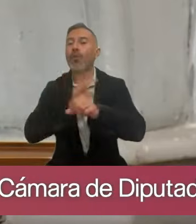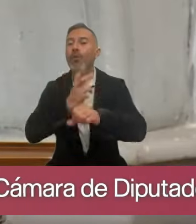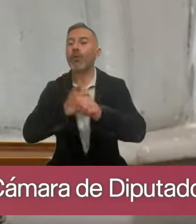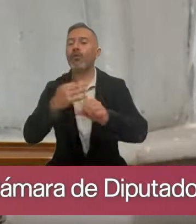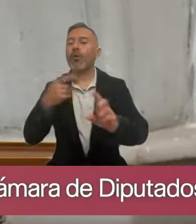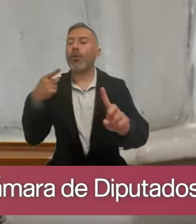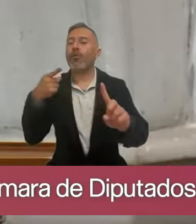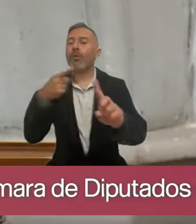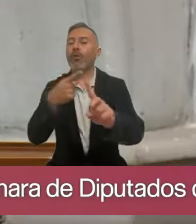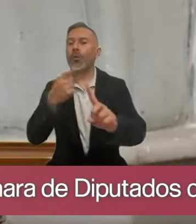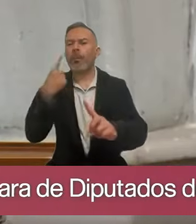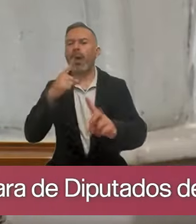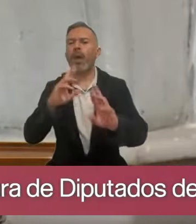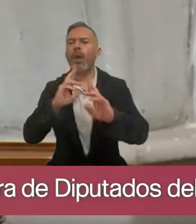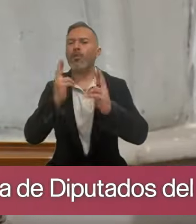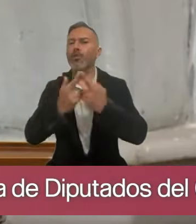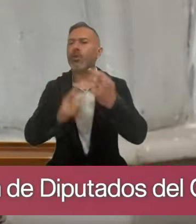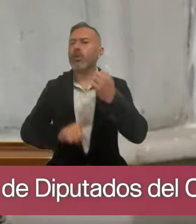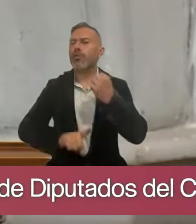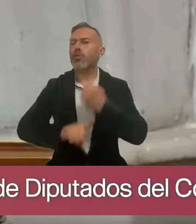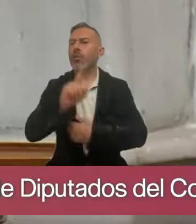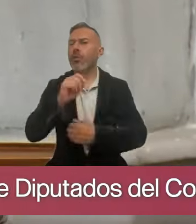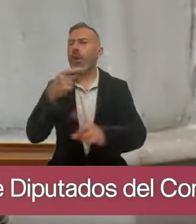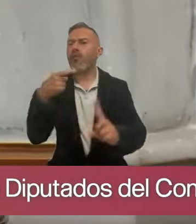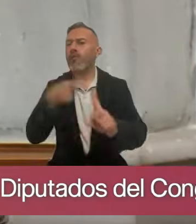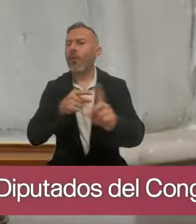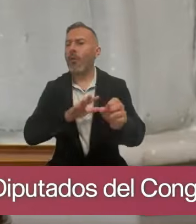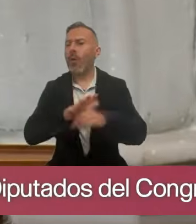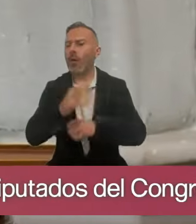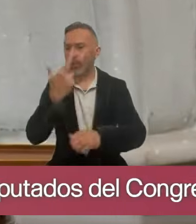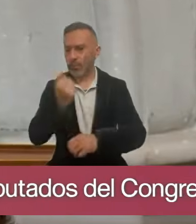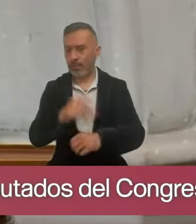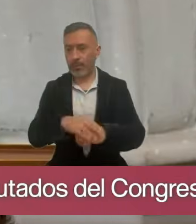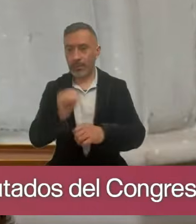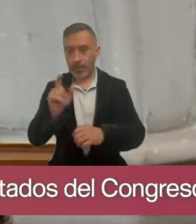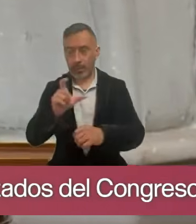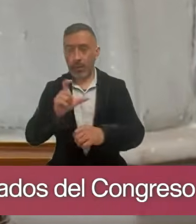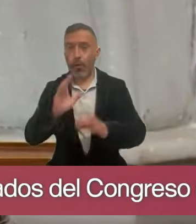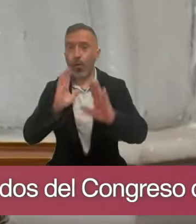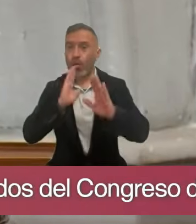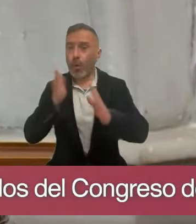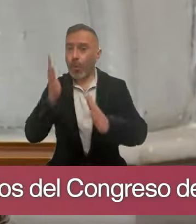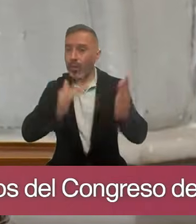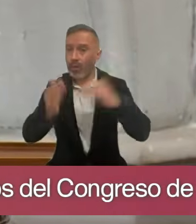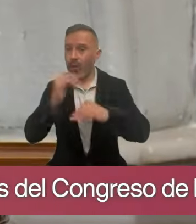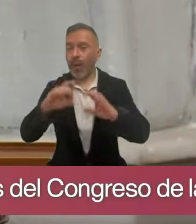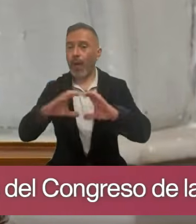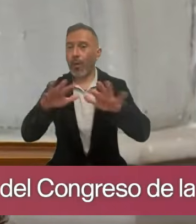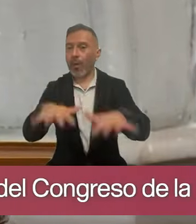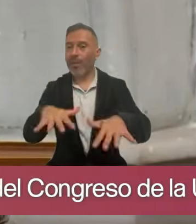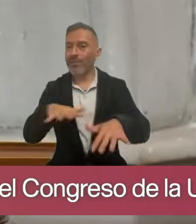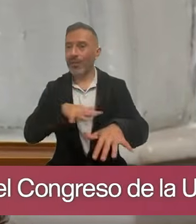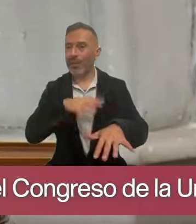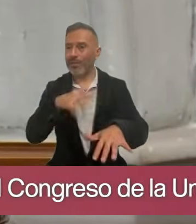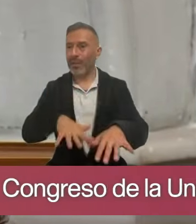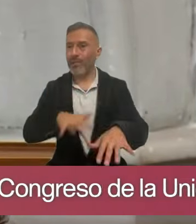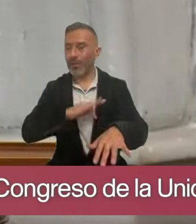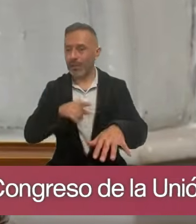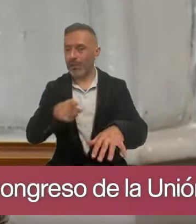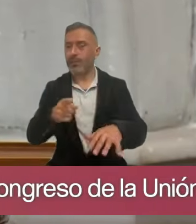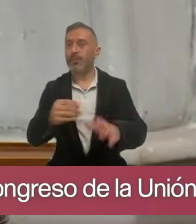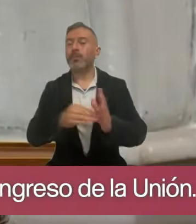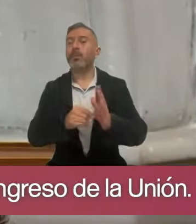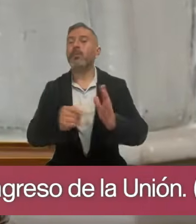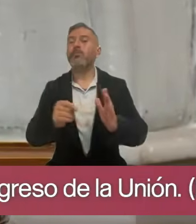de las sesiones extraordinarias. Cuando la convocatoria sea al Congreso General para que se erija en